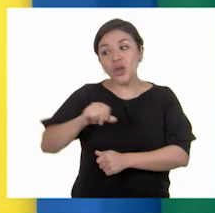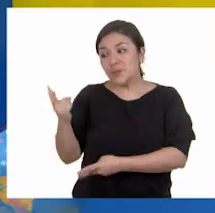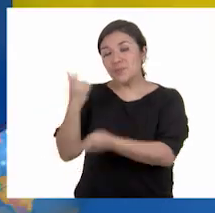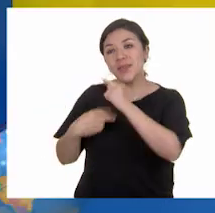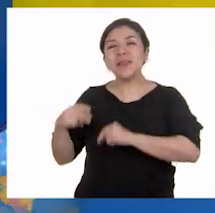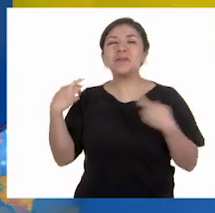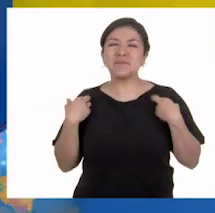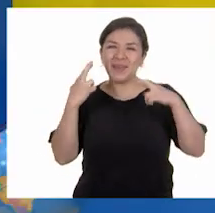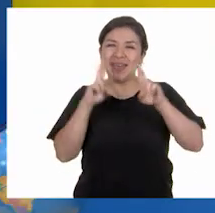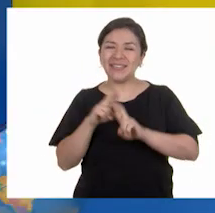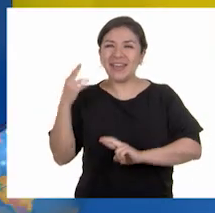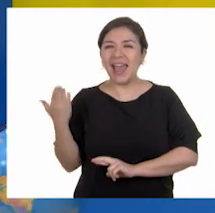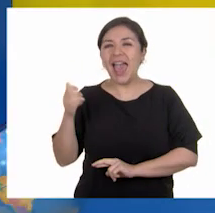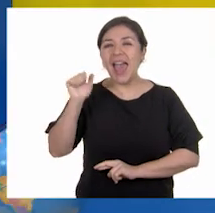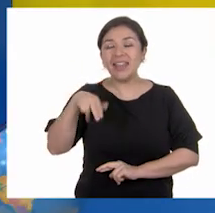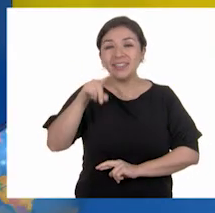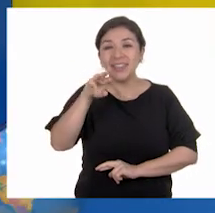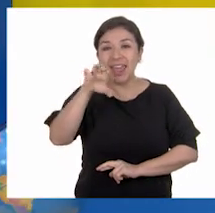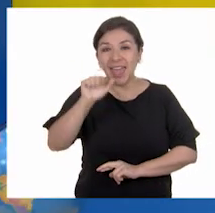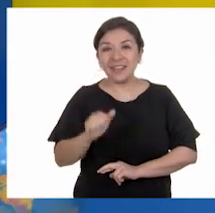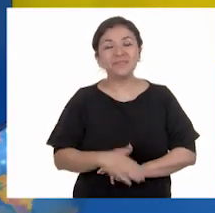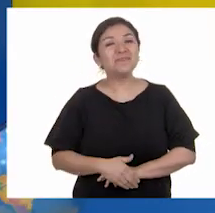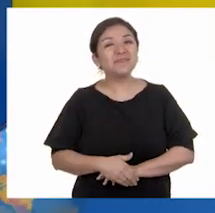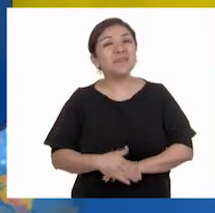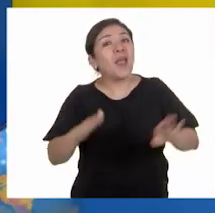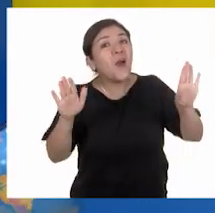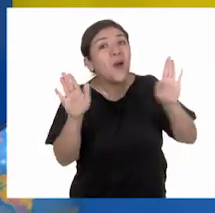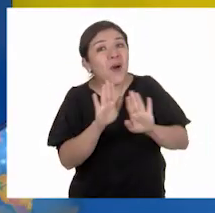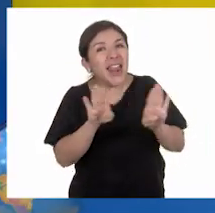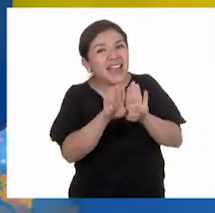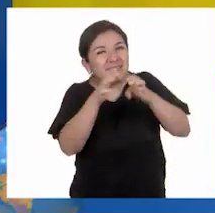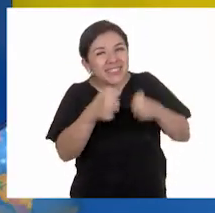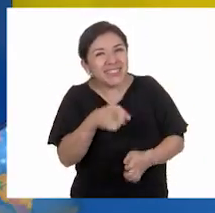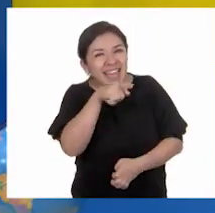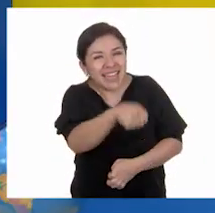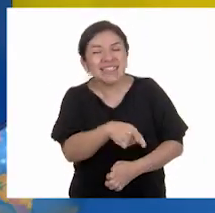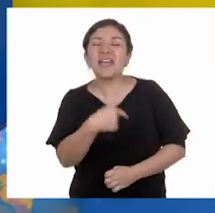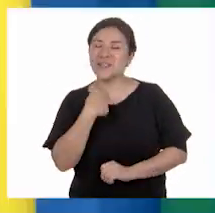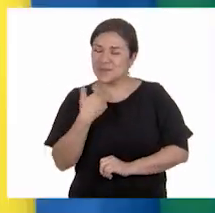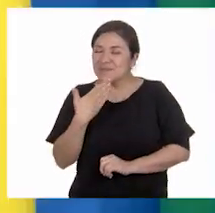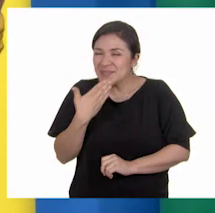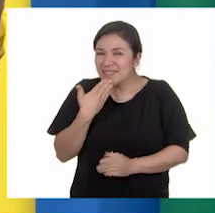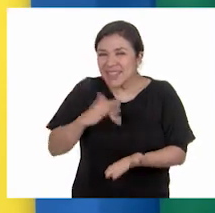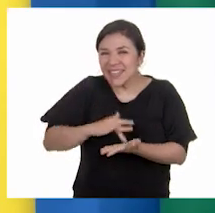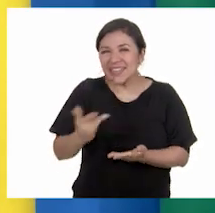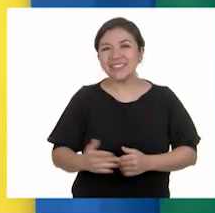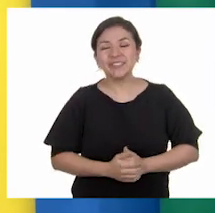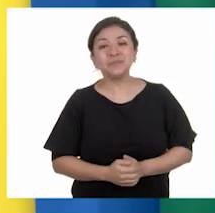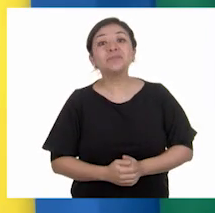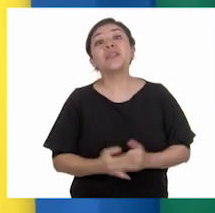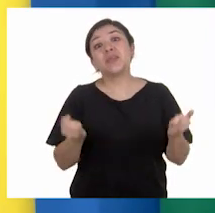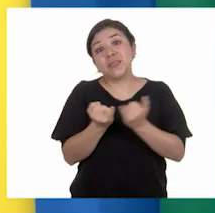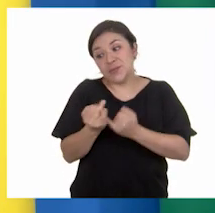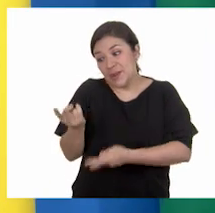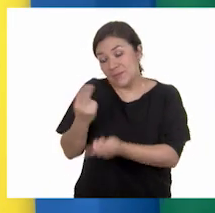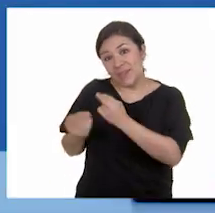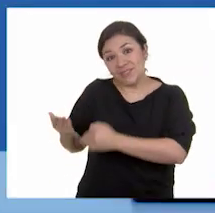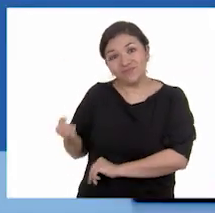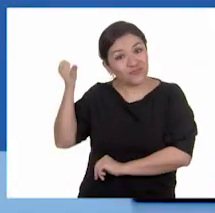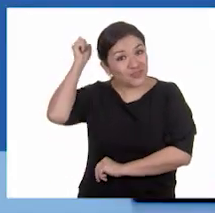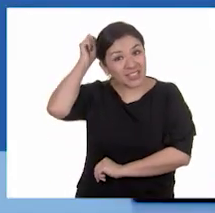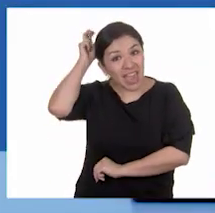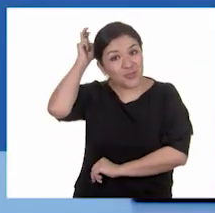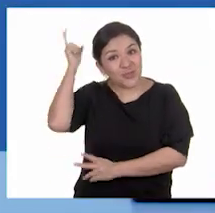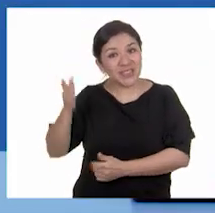nuestra querida maestra Andrea Flores. Hola Larisa, ¿cómo estás? Muy bien, maestra. Y por supuesto, nuestro querido